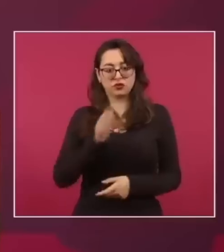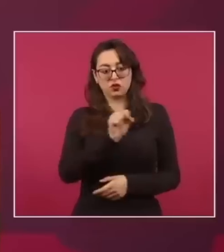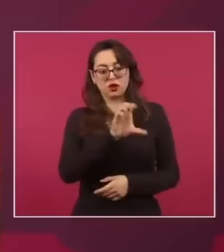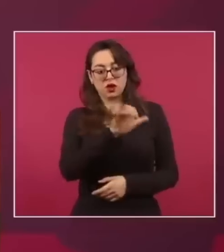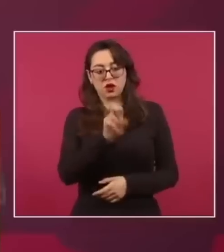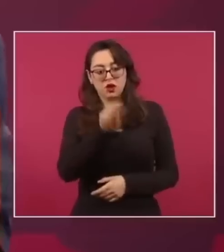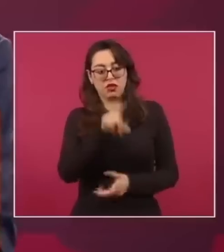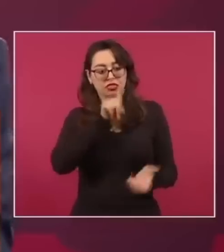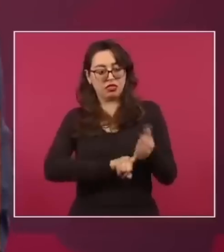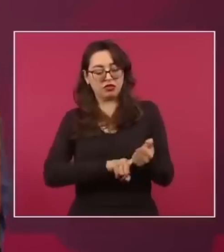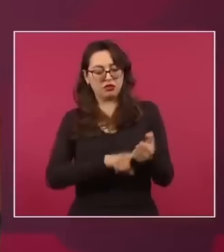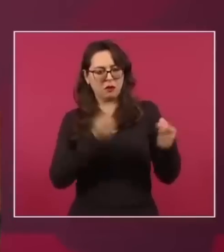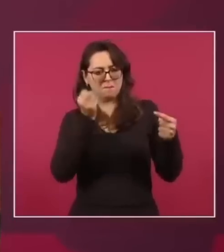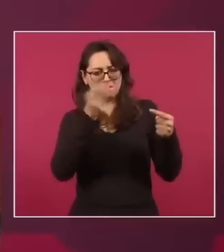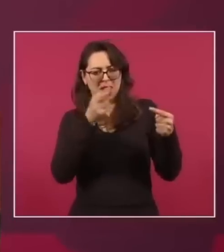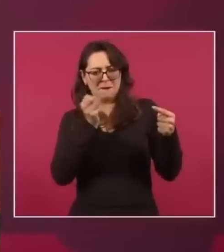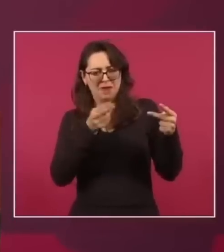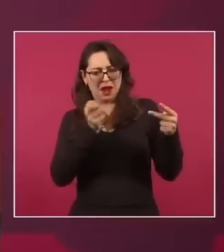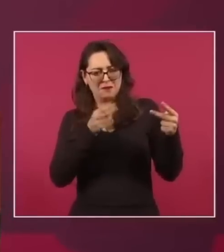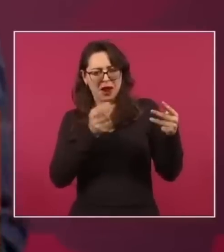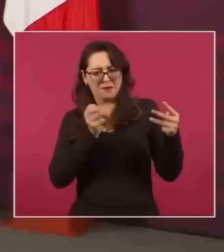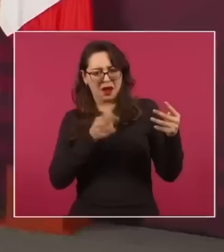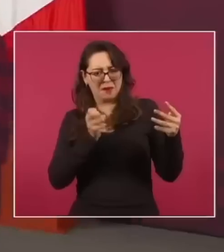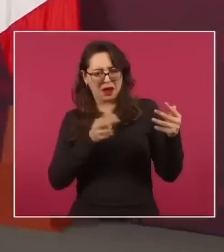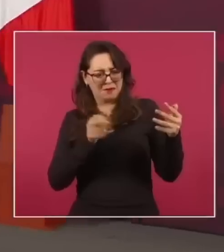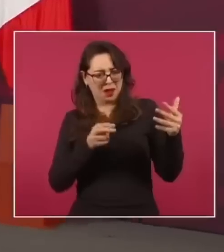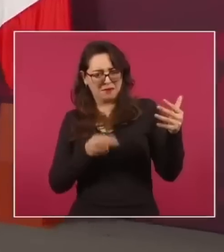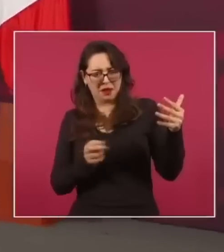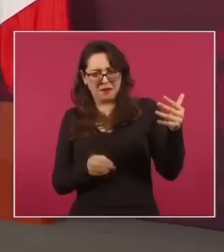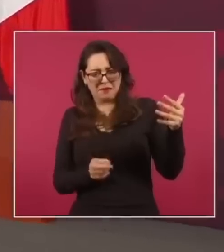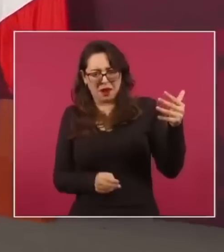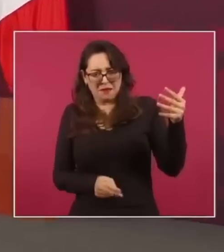no deben de existir ni fueros ni privilegios.